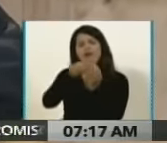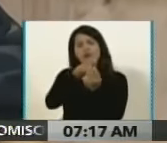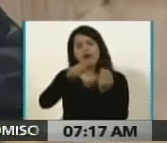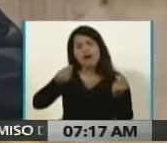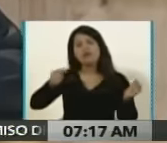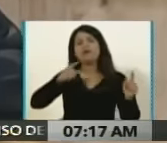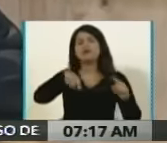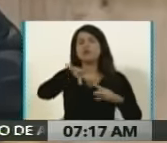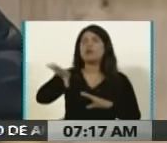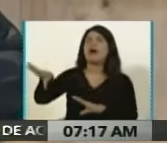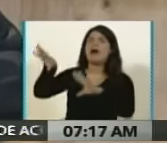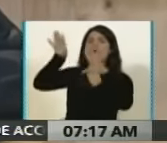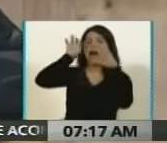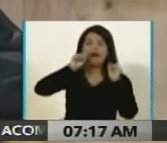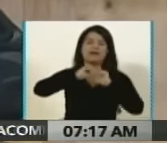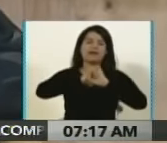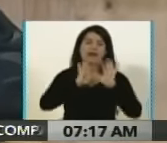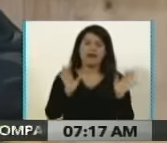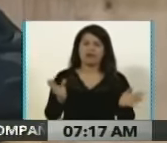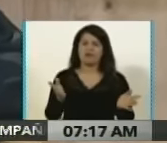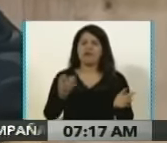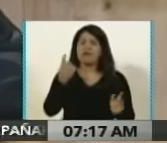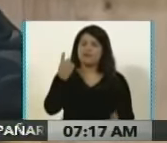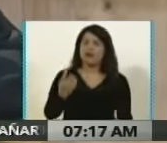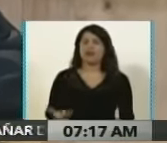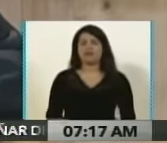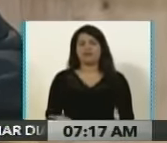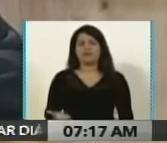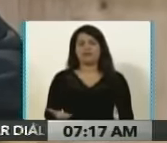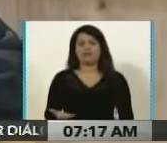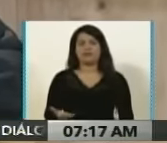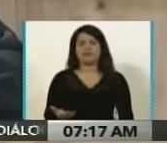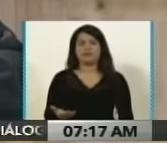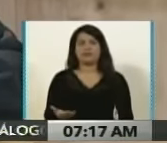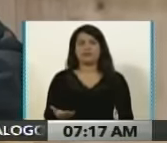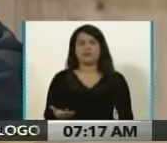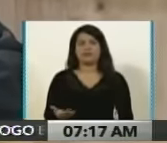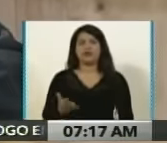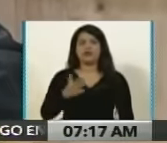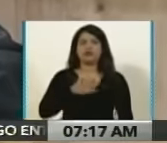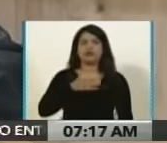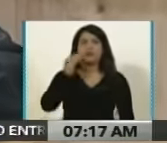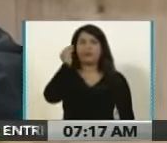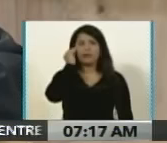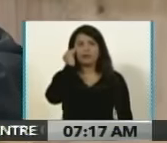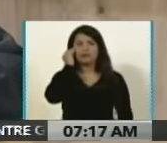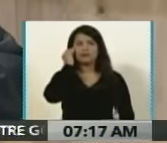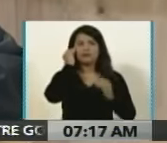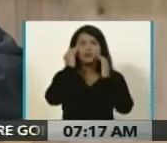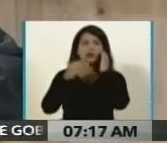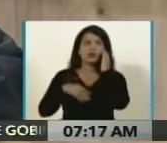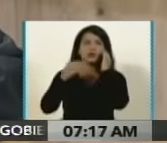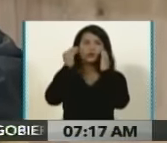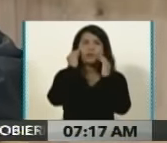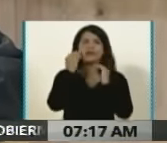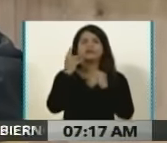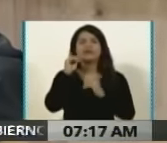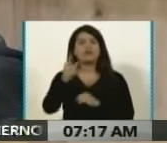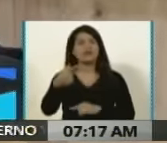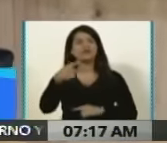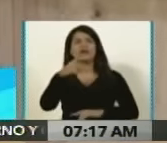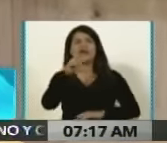Eso significa que hay que eliminar en alguna proporción los adjetivos